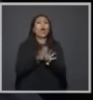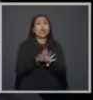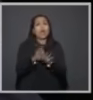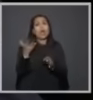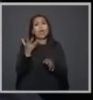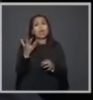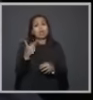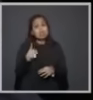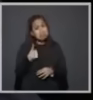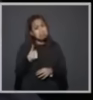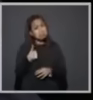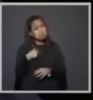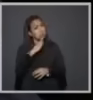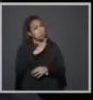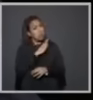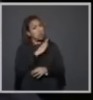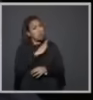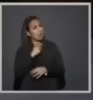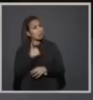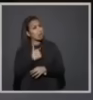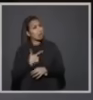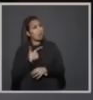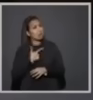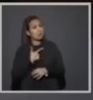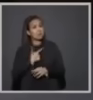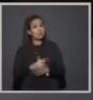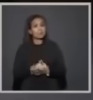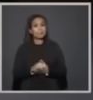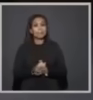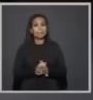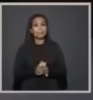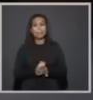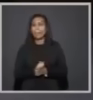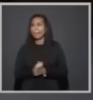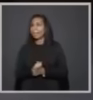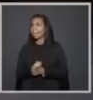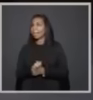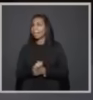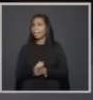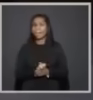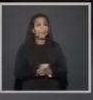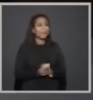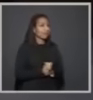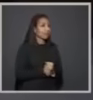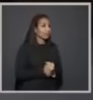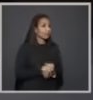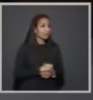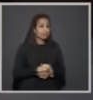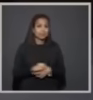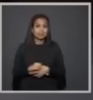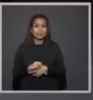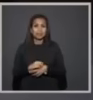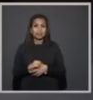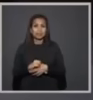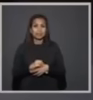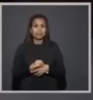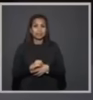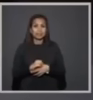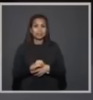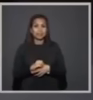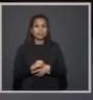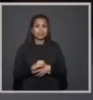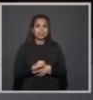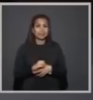Pero Muy buena. ¿cómo sería? ¿Qué habría entre? Miren, no puede ser mala,